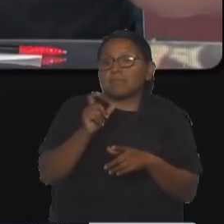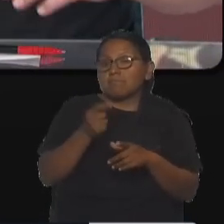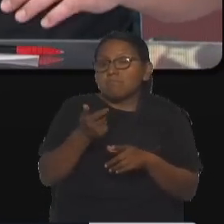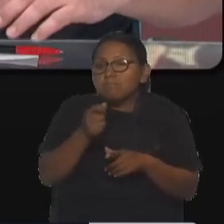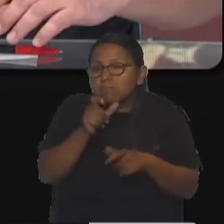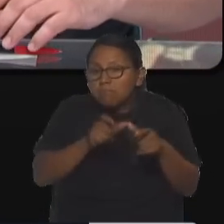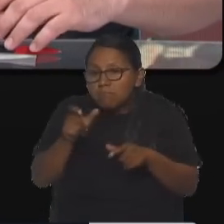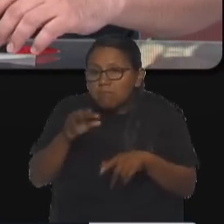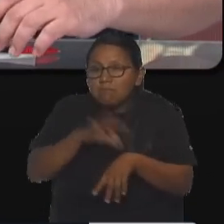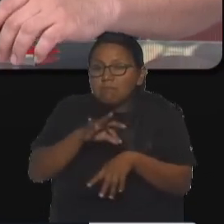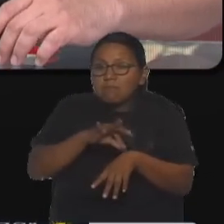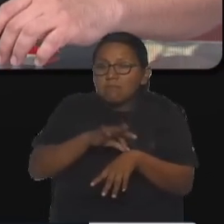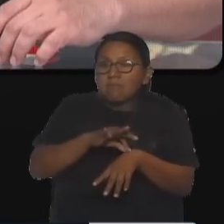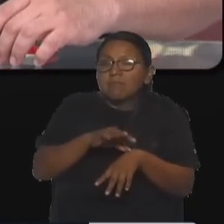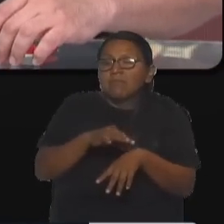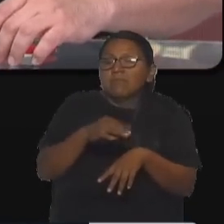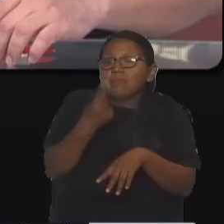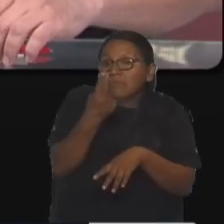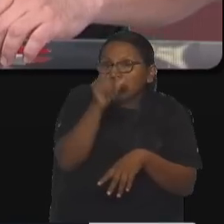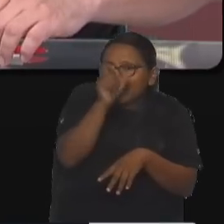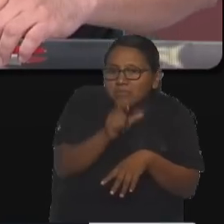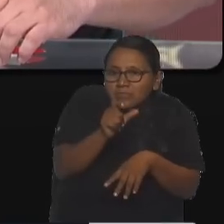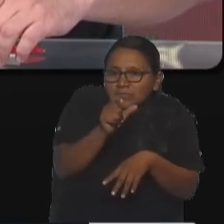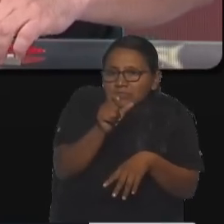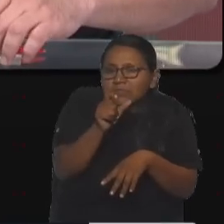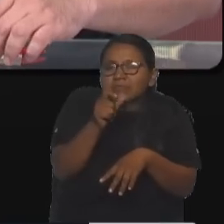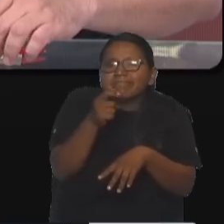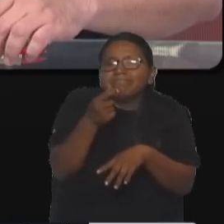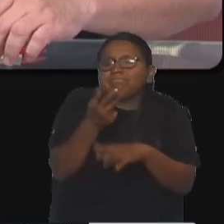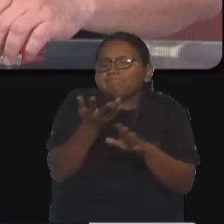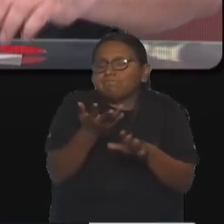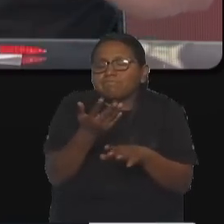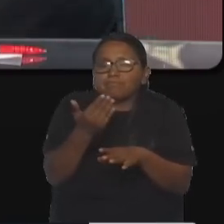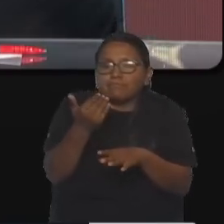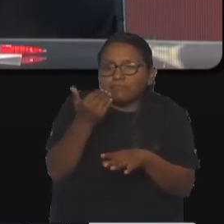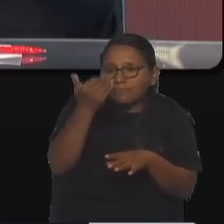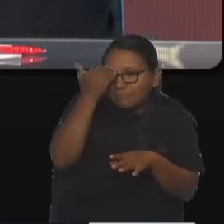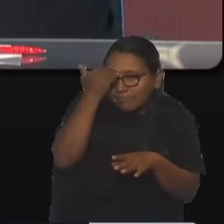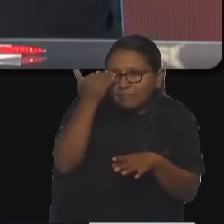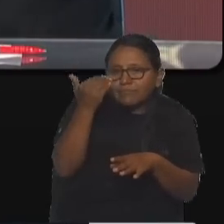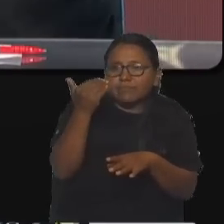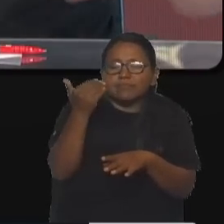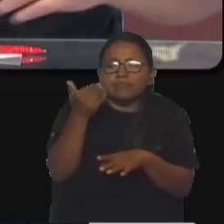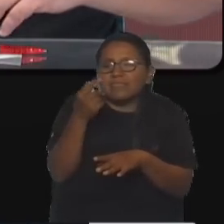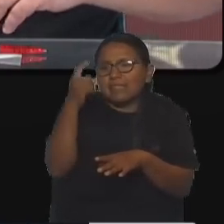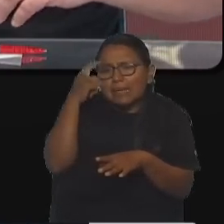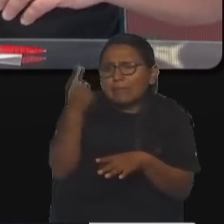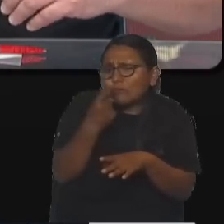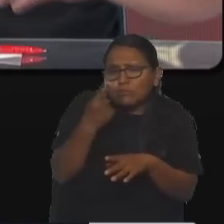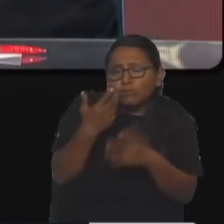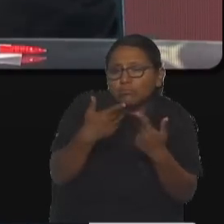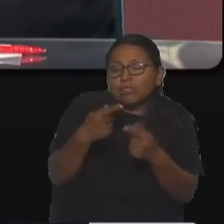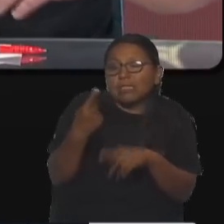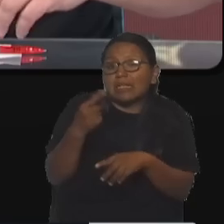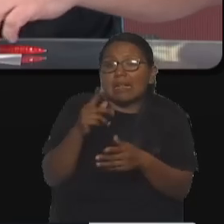tanto un médico pues tiene que estar a lo mejor 5 o 10 minutos y tiene una lista de espera de 1 a 2